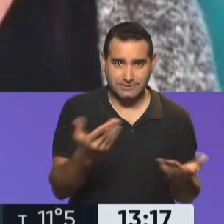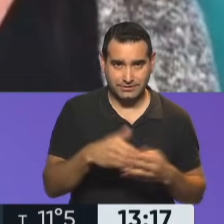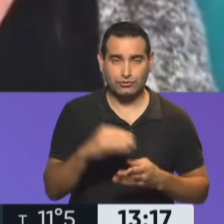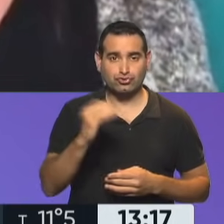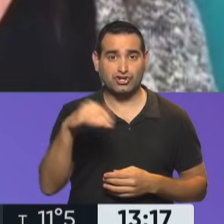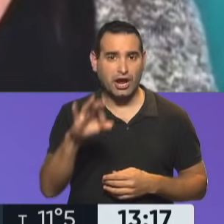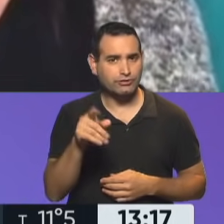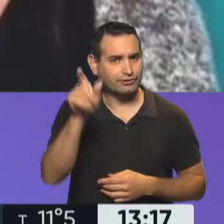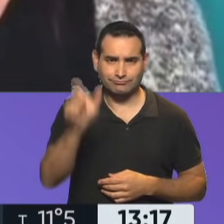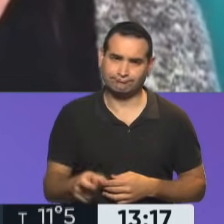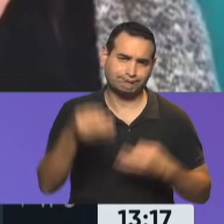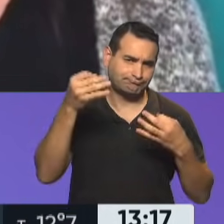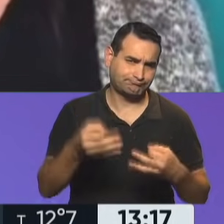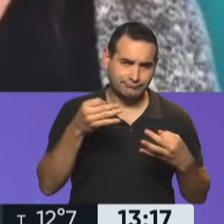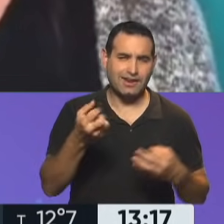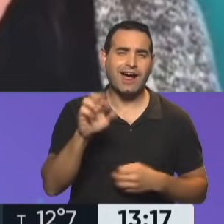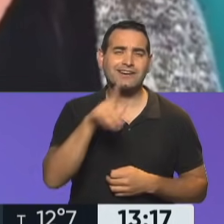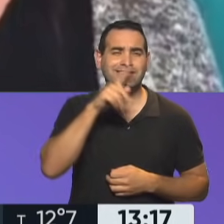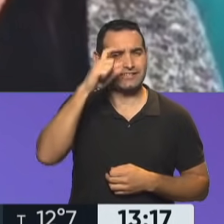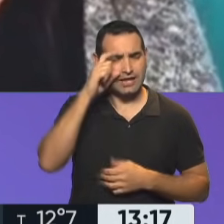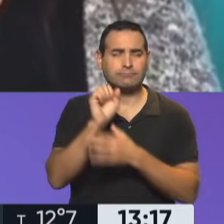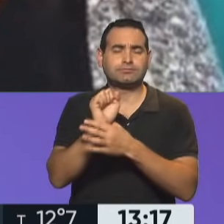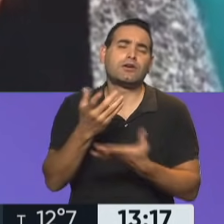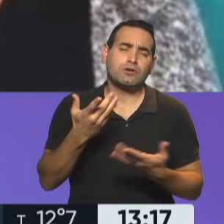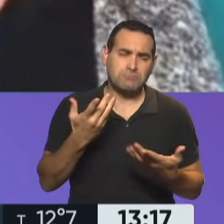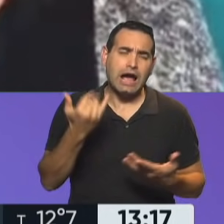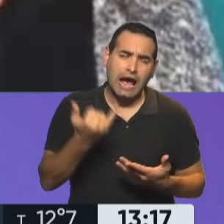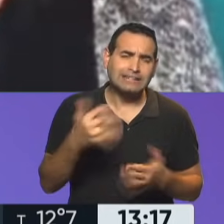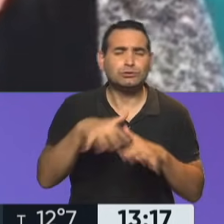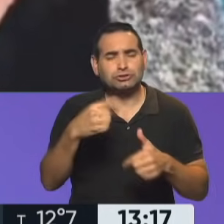destacando su virtuosidad y su arte, ¿no? Al margen de cualquier otra circunstancia.